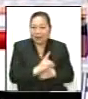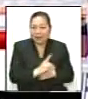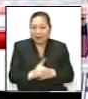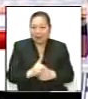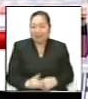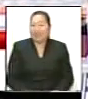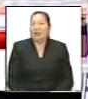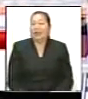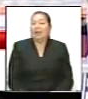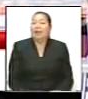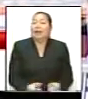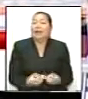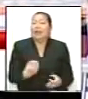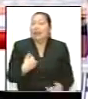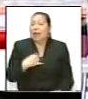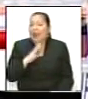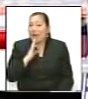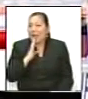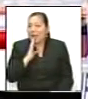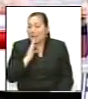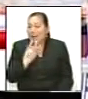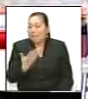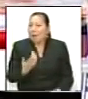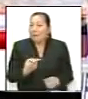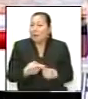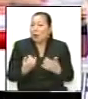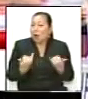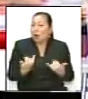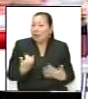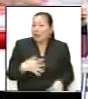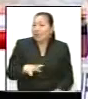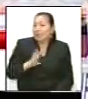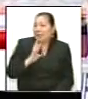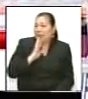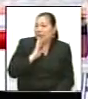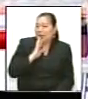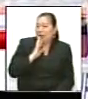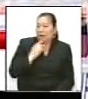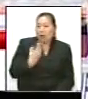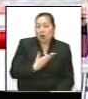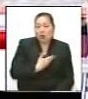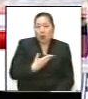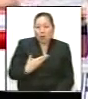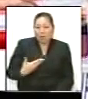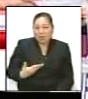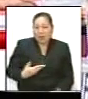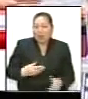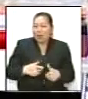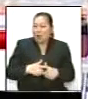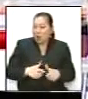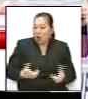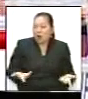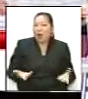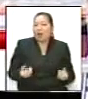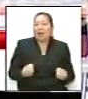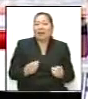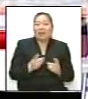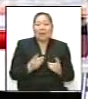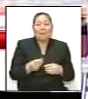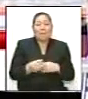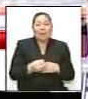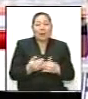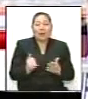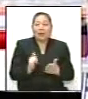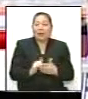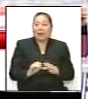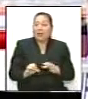descentralización, Presidenta, que tanto hablamos de descentralización. Ahora ya se menciona que son los gobiernos locales, como distritales y provinciales,